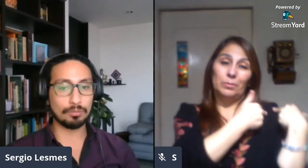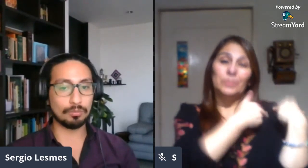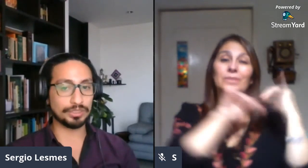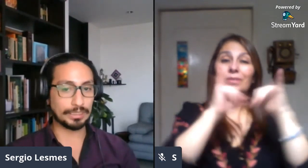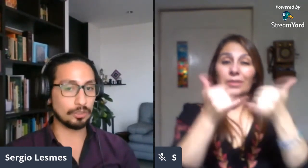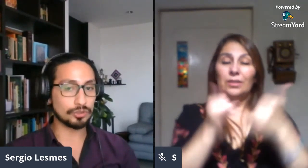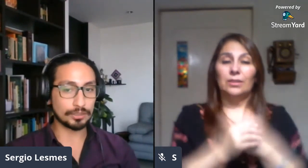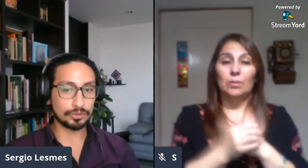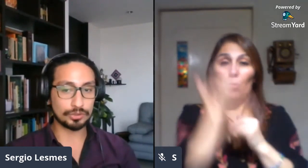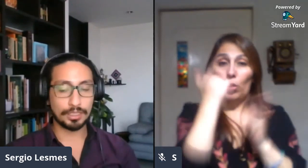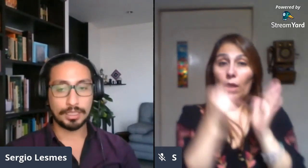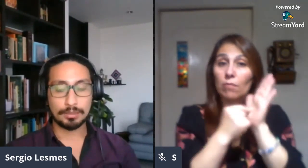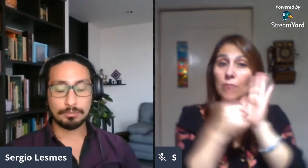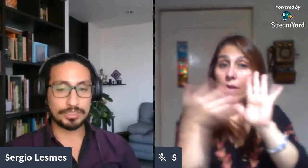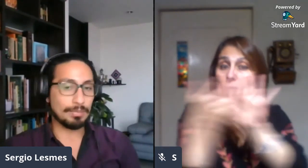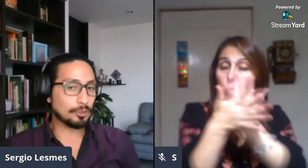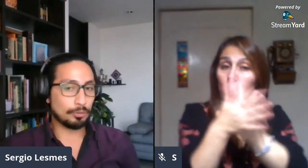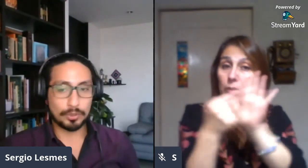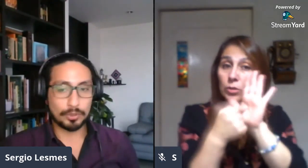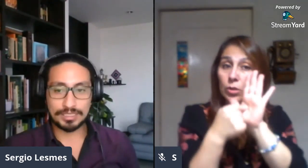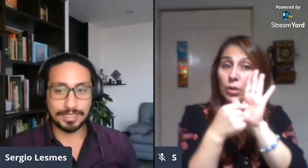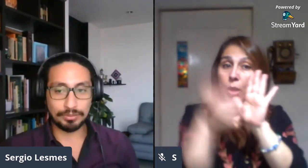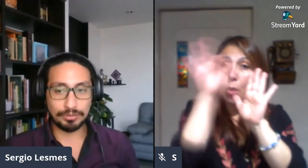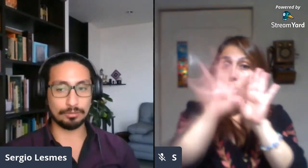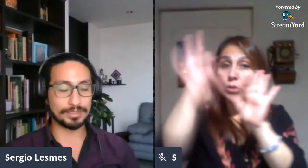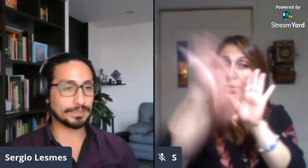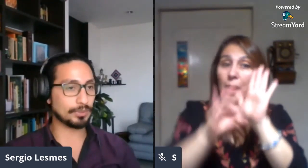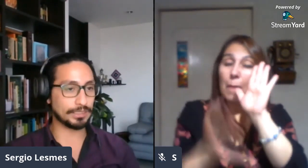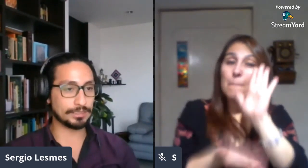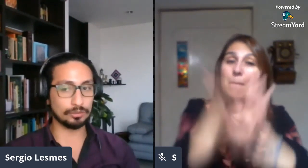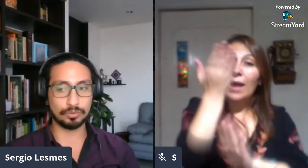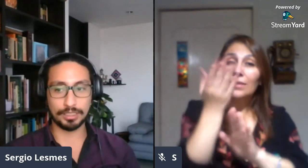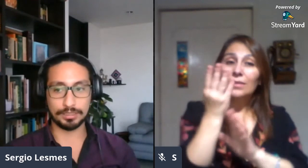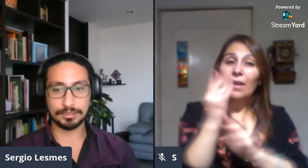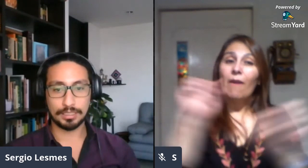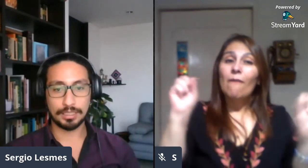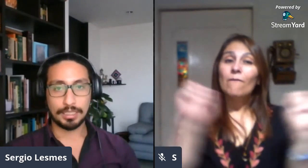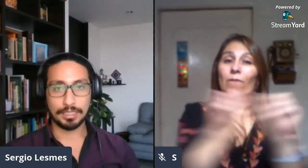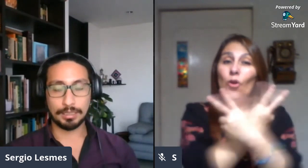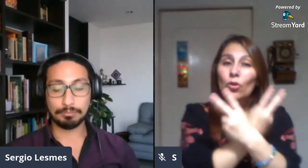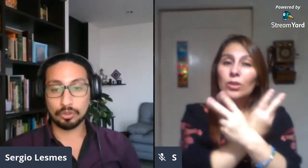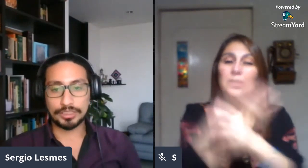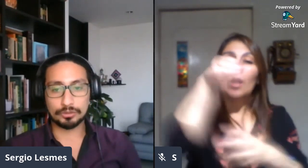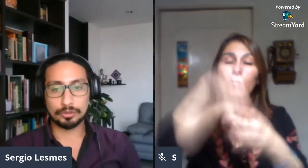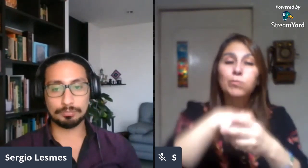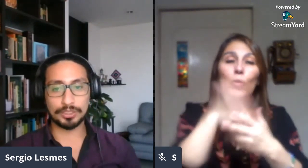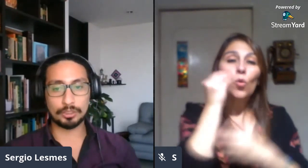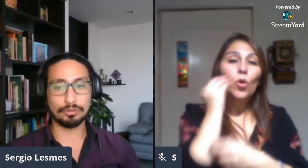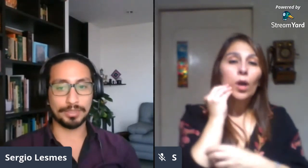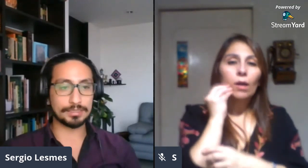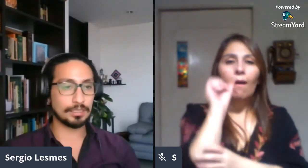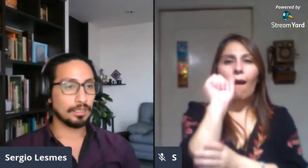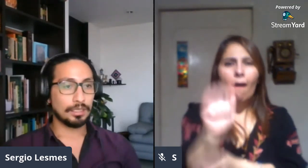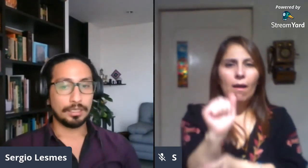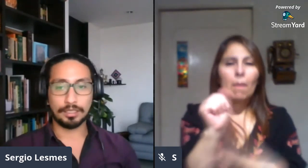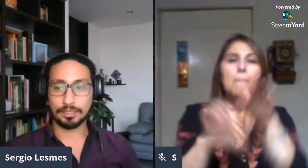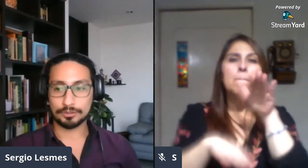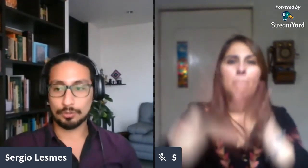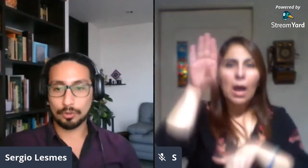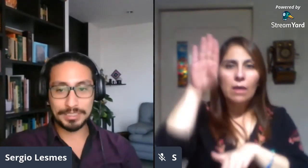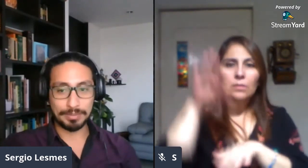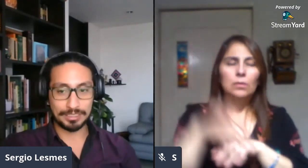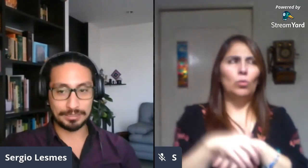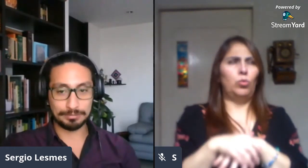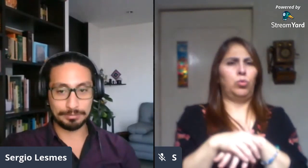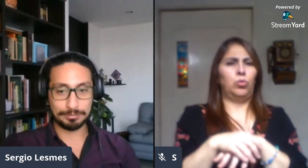datos, pues el mayor porcentaje de víctimas de violencia doméstica, pues, siguen siendo mujeres. Por lo tanto, pues, los hombres